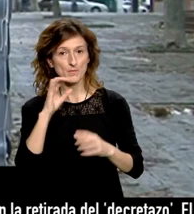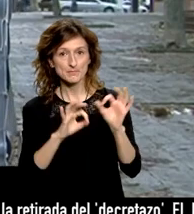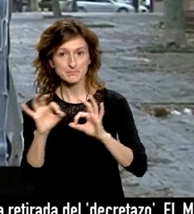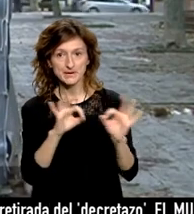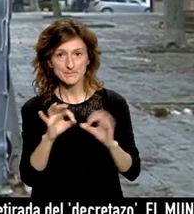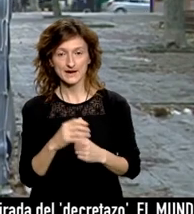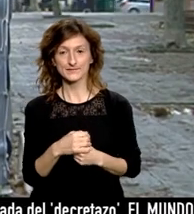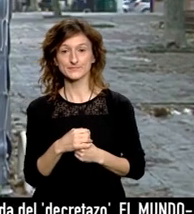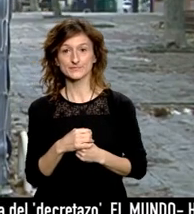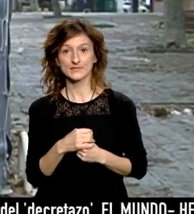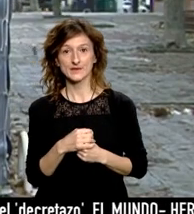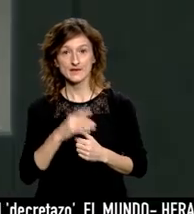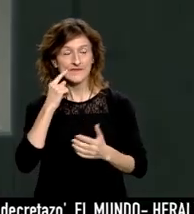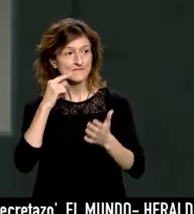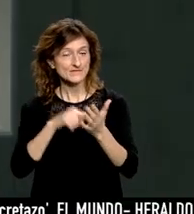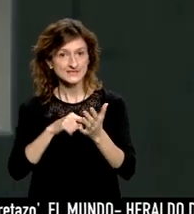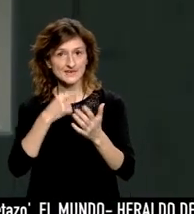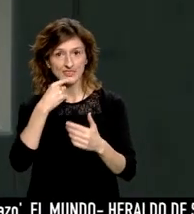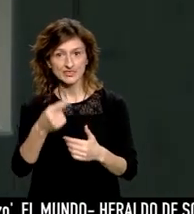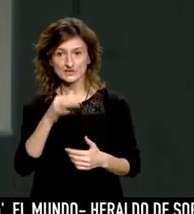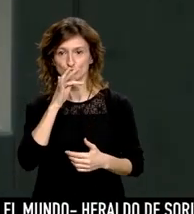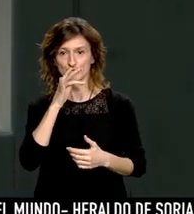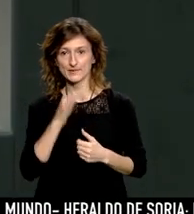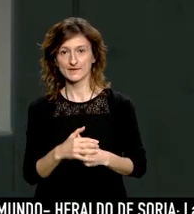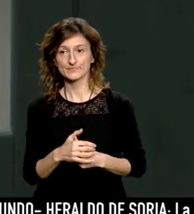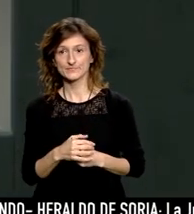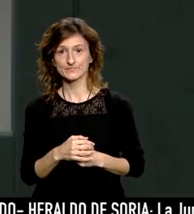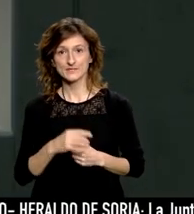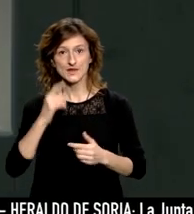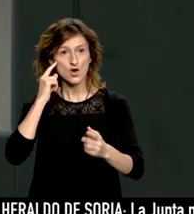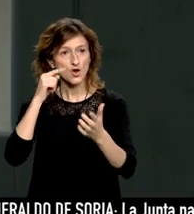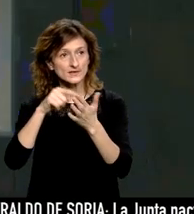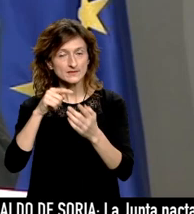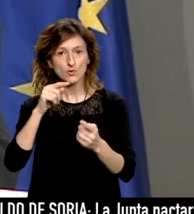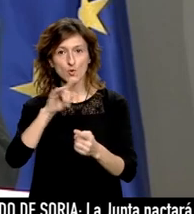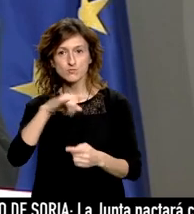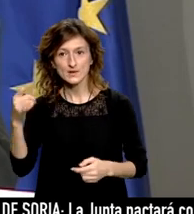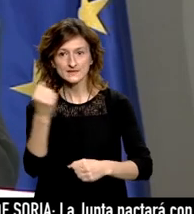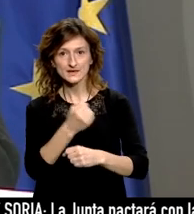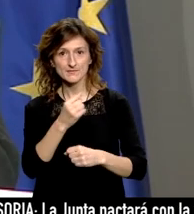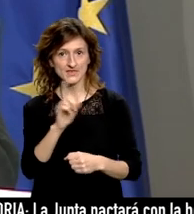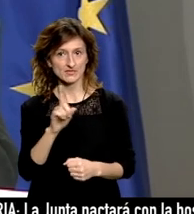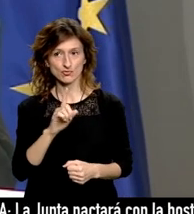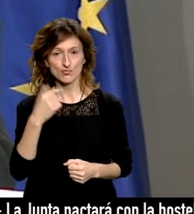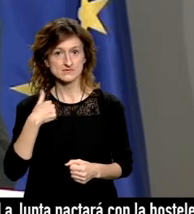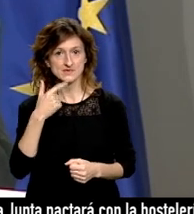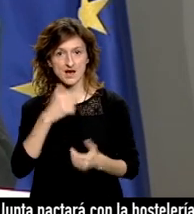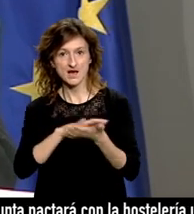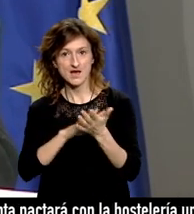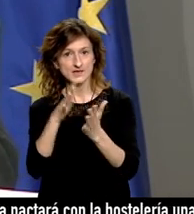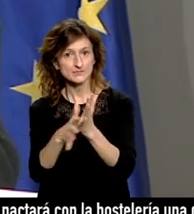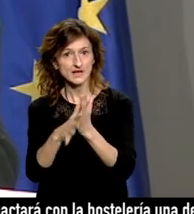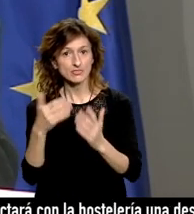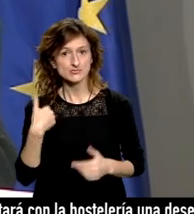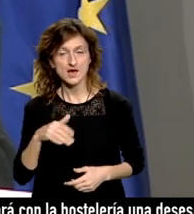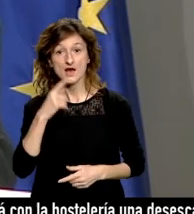previsión. Eso sí, sin poner fechas todavía. Ni el objetivo es el puente ni el objetivo son las Navidades. Esto ya lo hemos explicado.